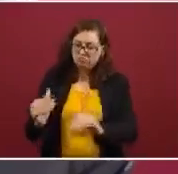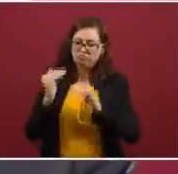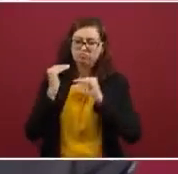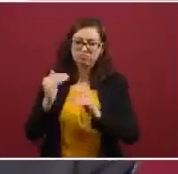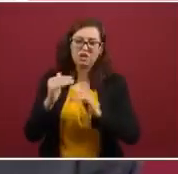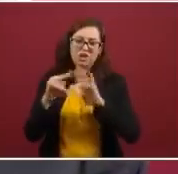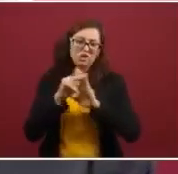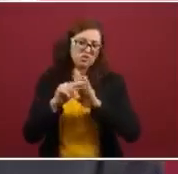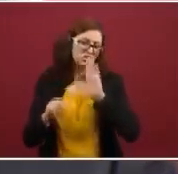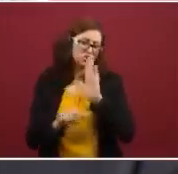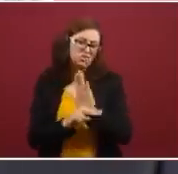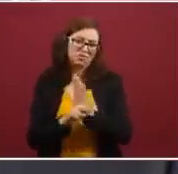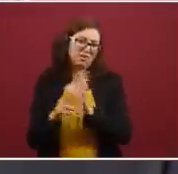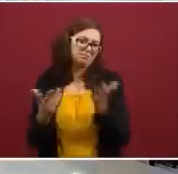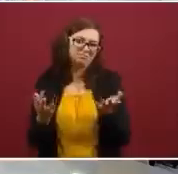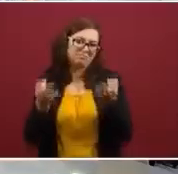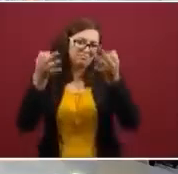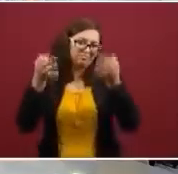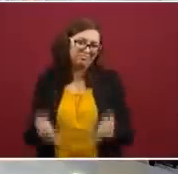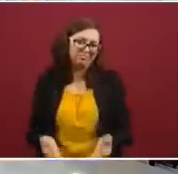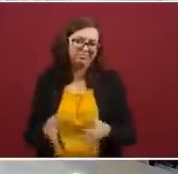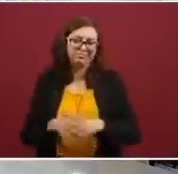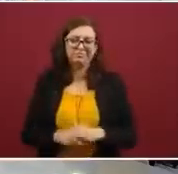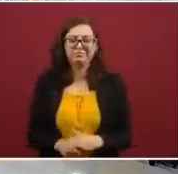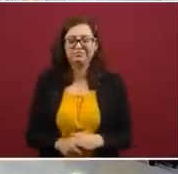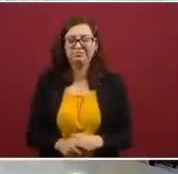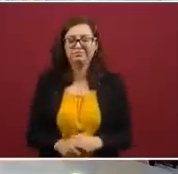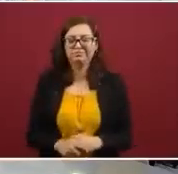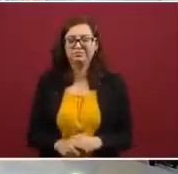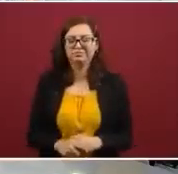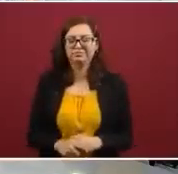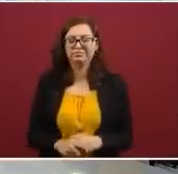establece la norma oficial mexicana.